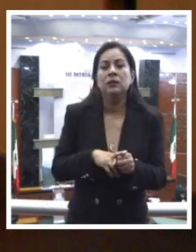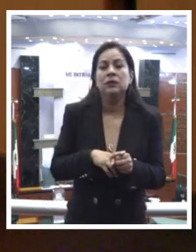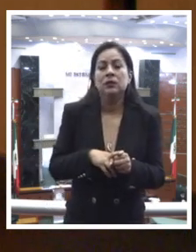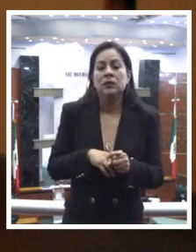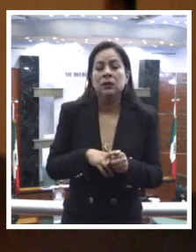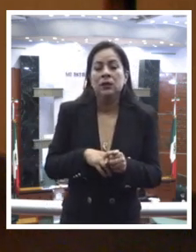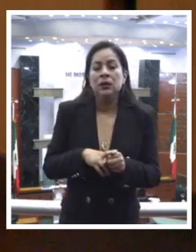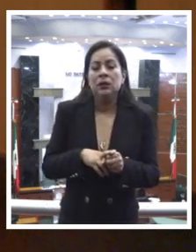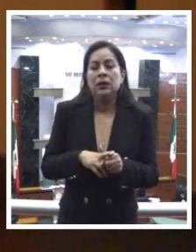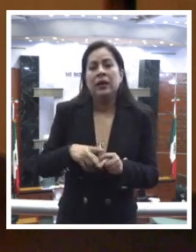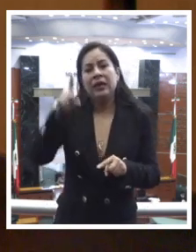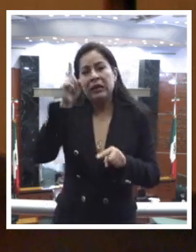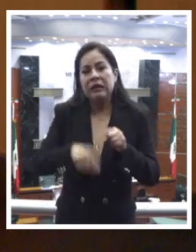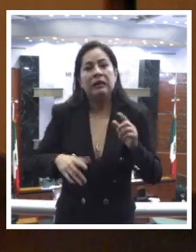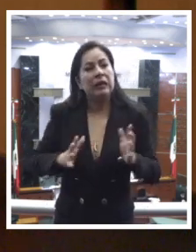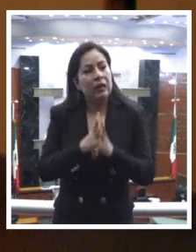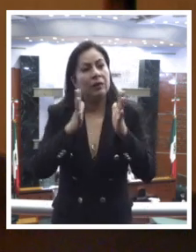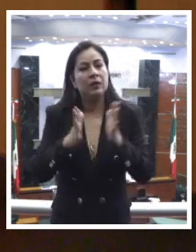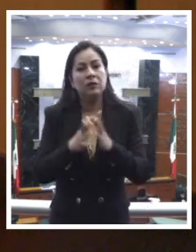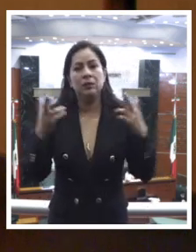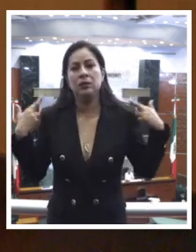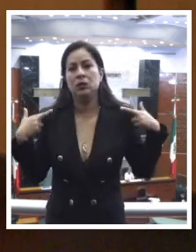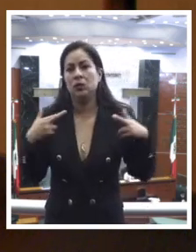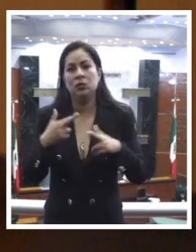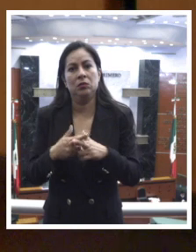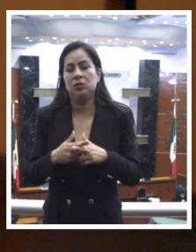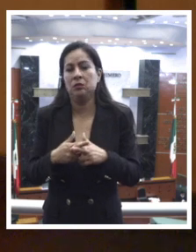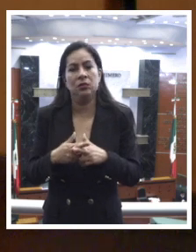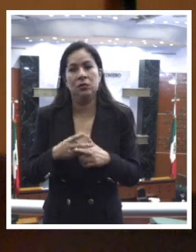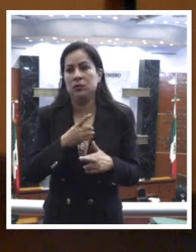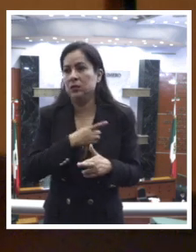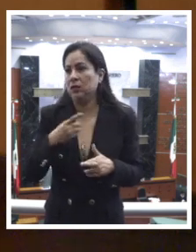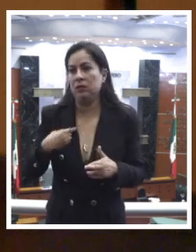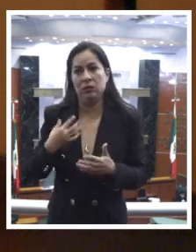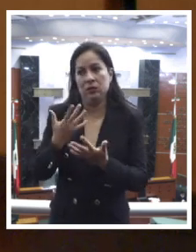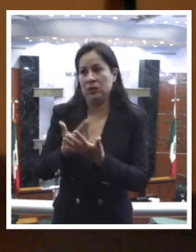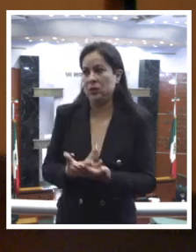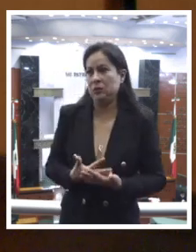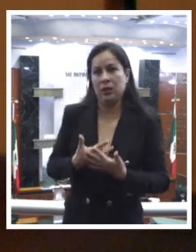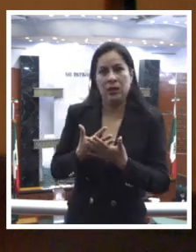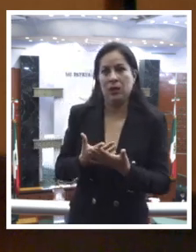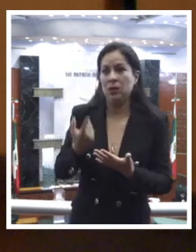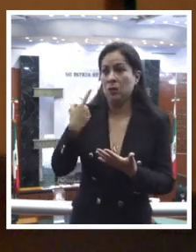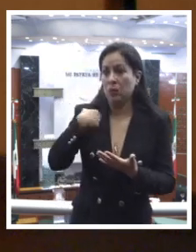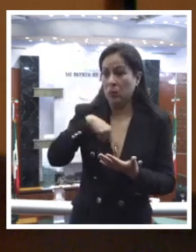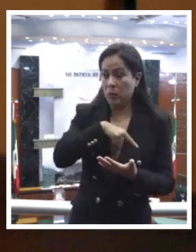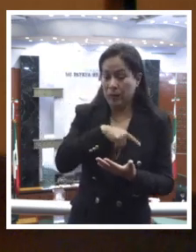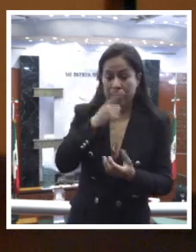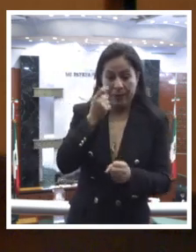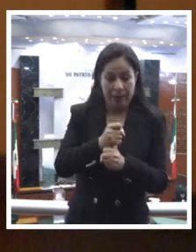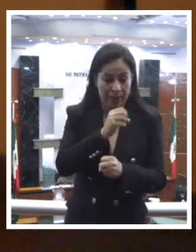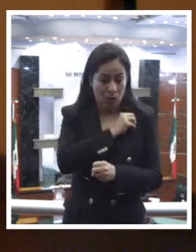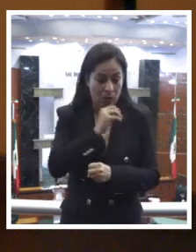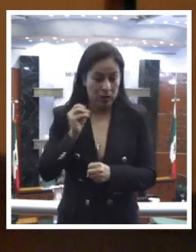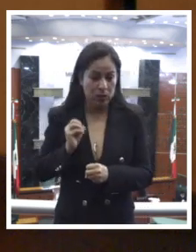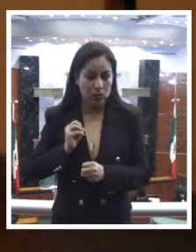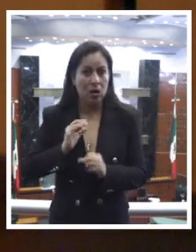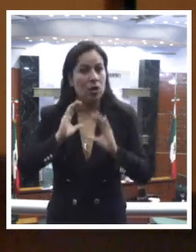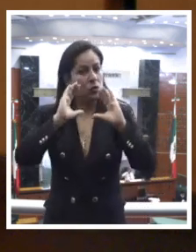que inhibe la participación de los docentes, pues tenemos que esperar, porque nuestra primera obligación